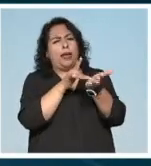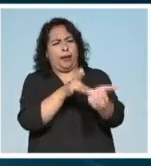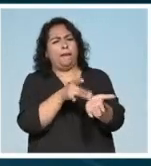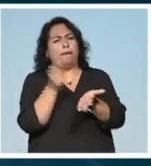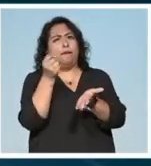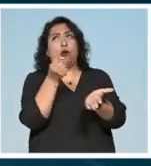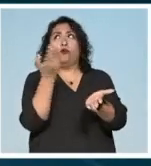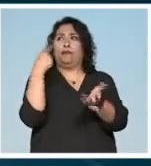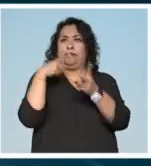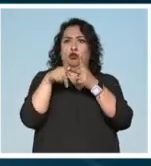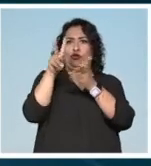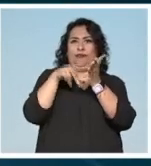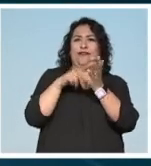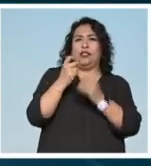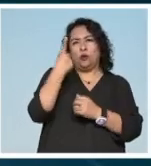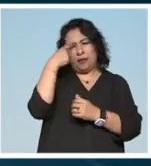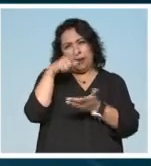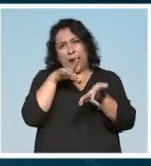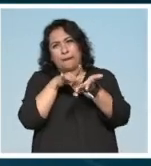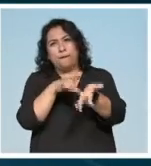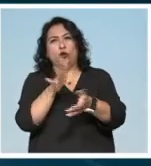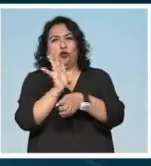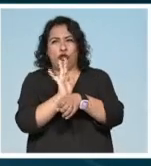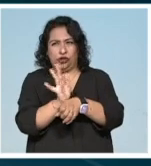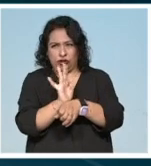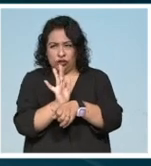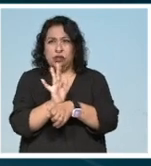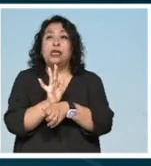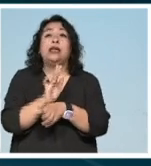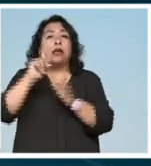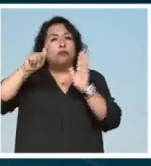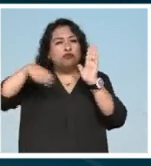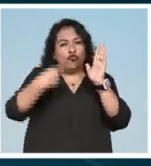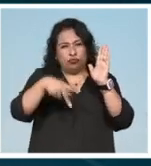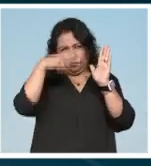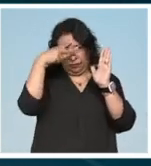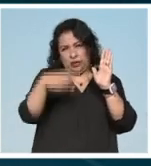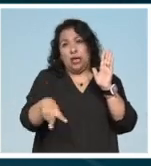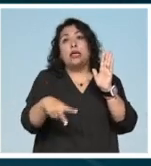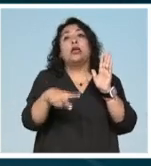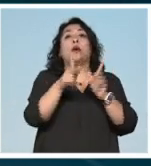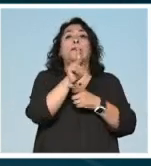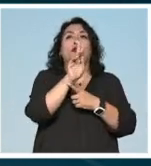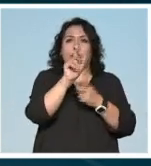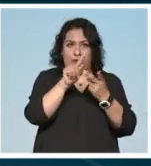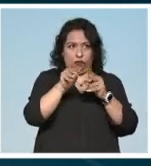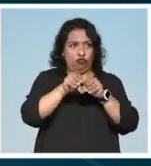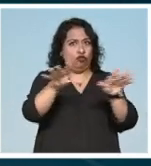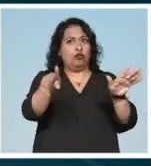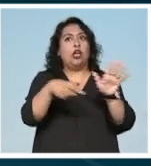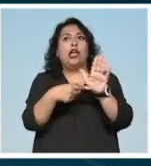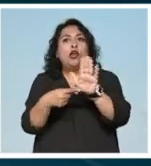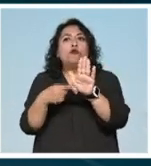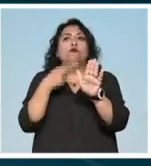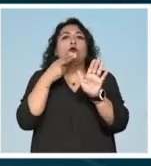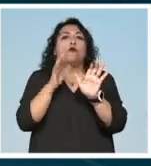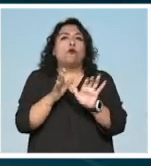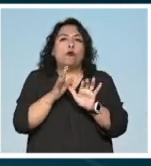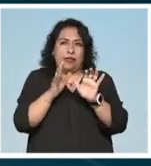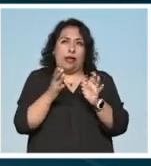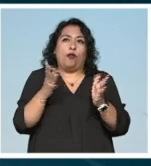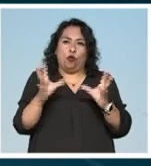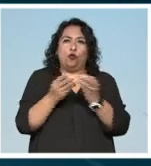desde 2021 opera para apoyar al cine mexicano en su producción de manera relevante, pero también en su exhibición y su preservación, de manera